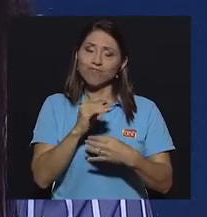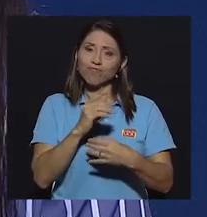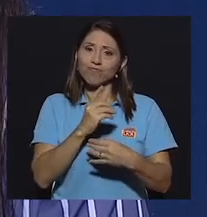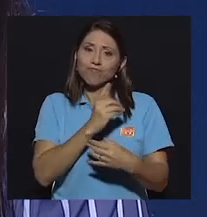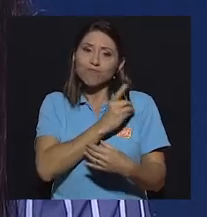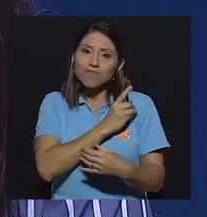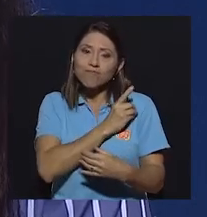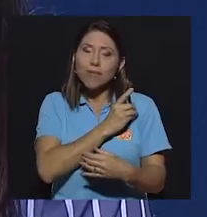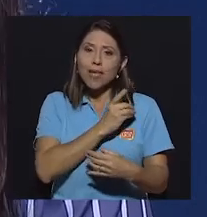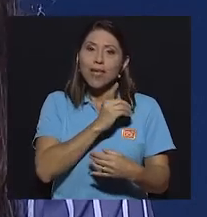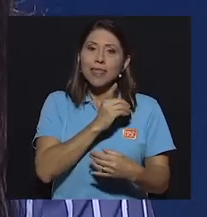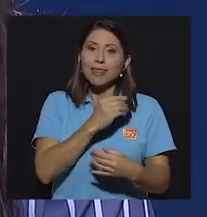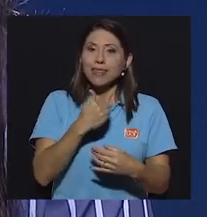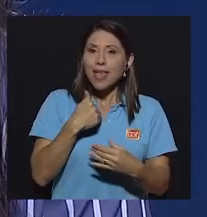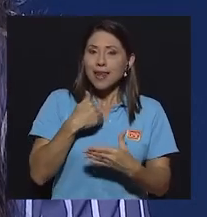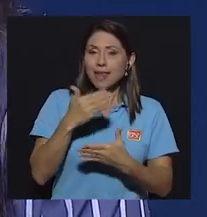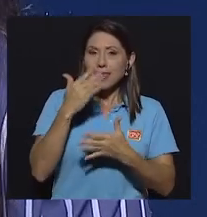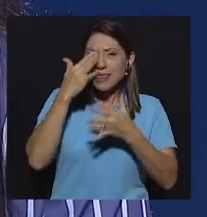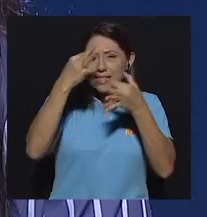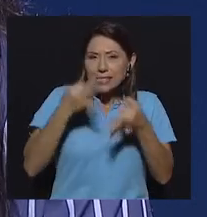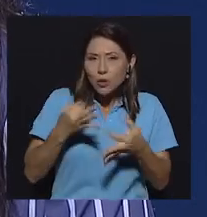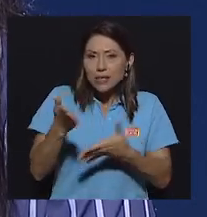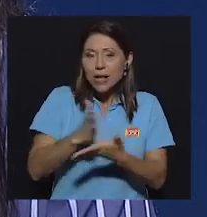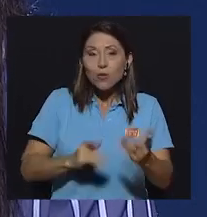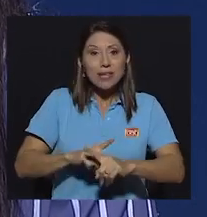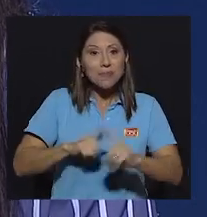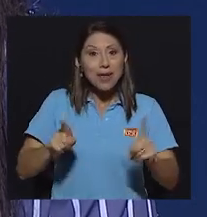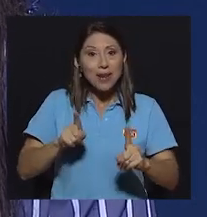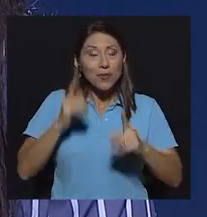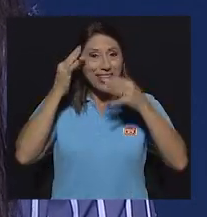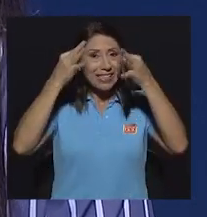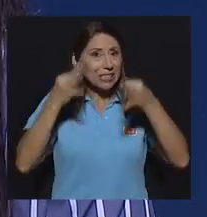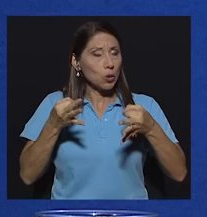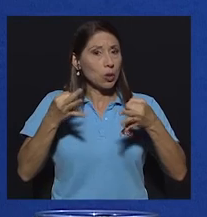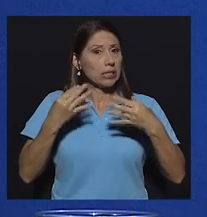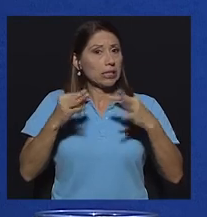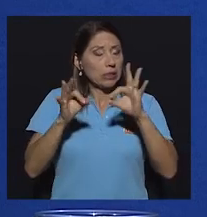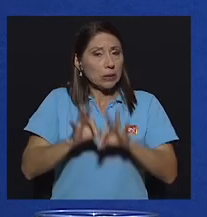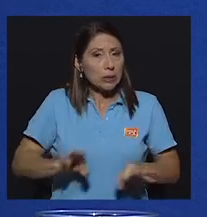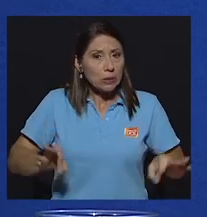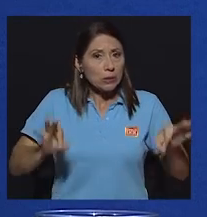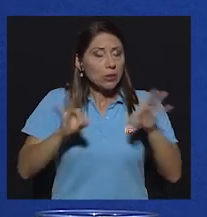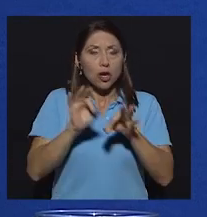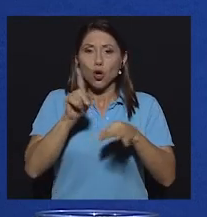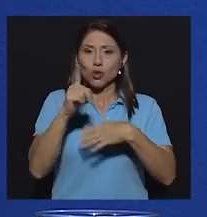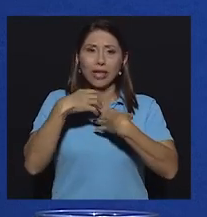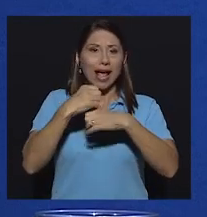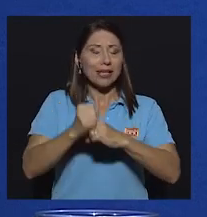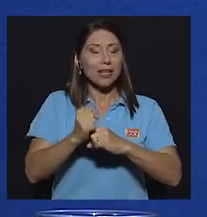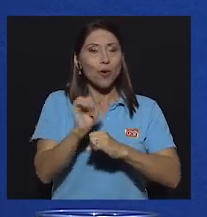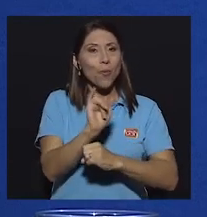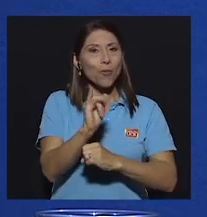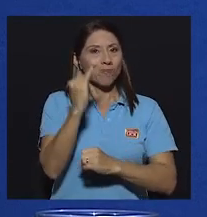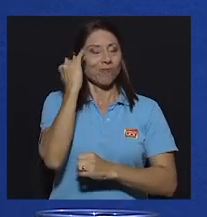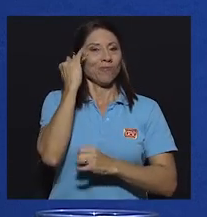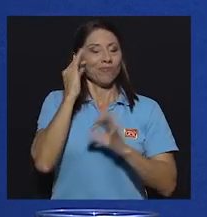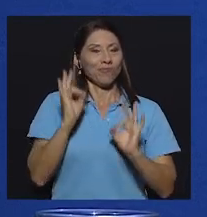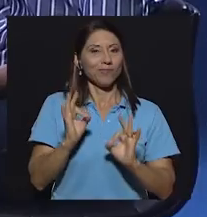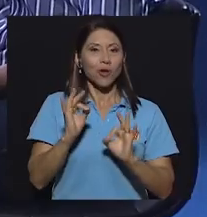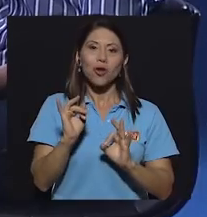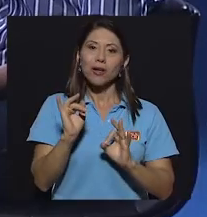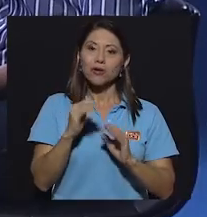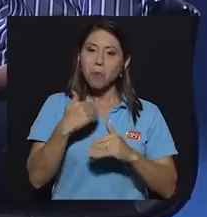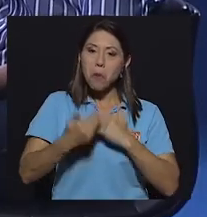ciertas decisiones, pero las decisiones grandes no se toman de una manera tan consciente, por lo menos cómo se desarrollan los